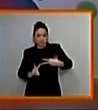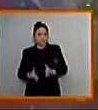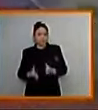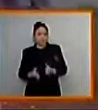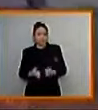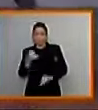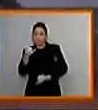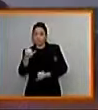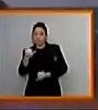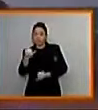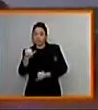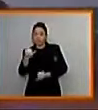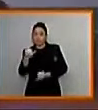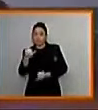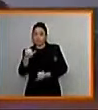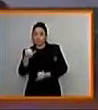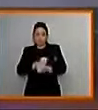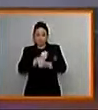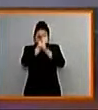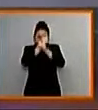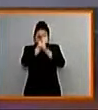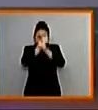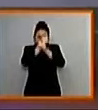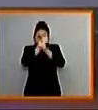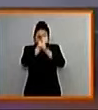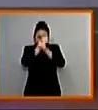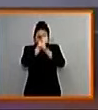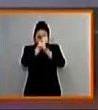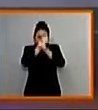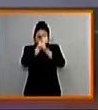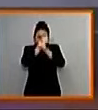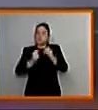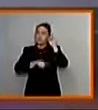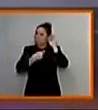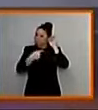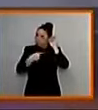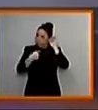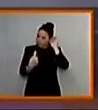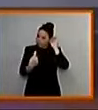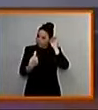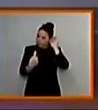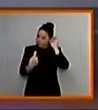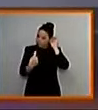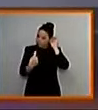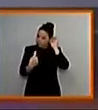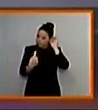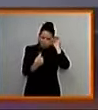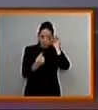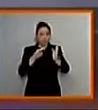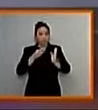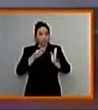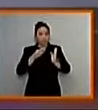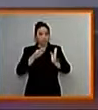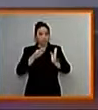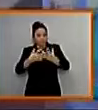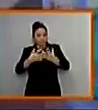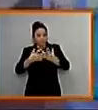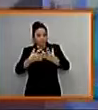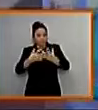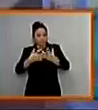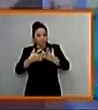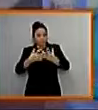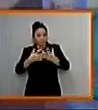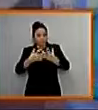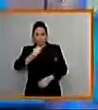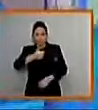cerrar el sorteo soñando y ganando con nuestro juego de la diaria y más uno. Pero antes les muestro en una toma cerrada que ambas de nuestras máquinas contienen